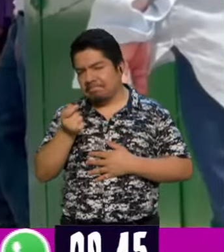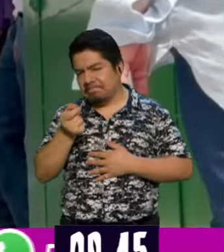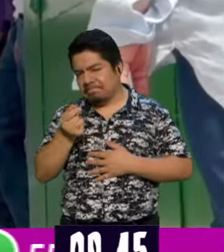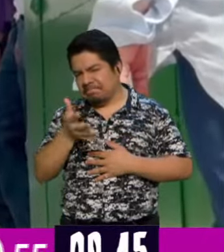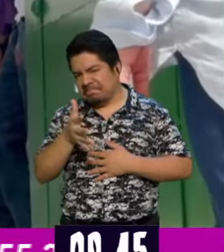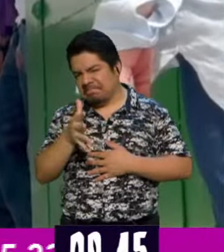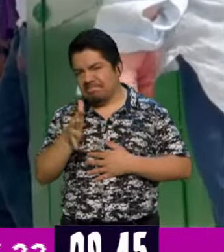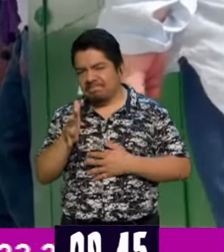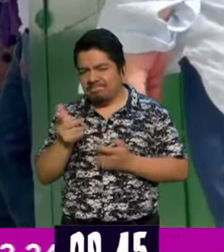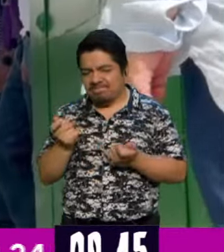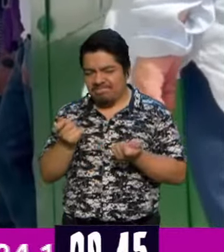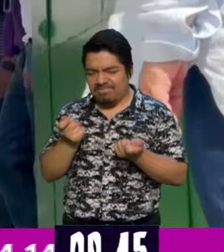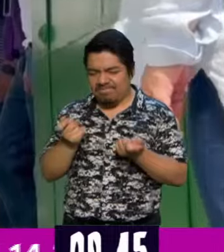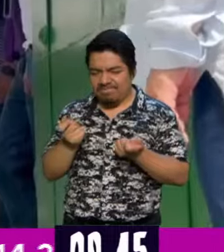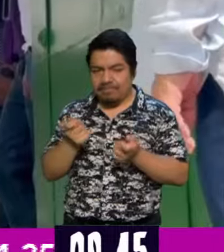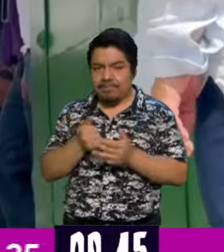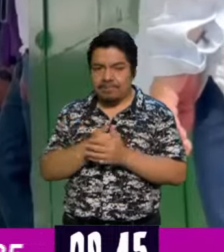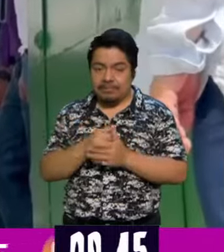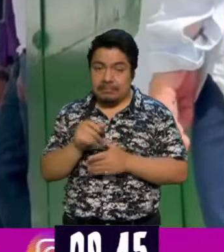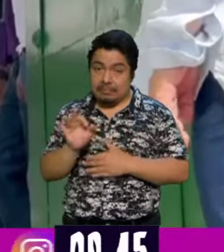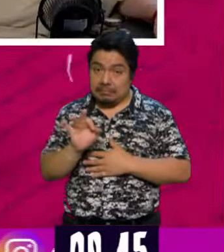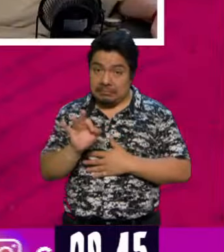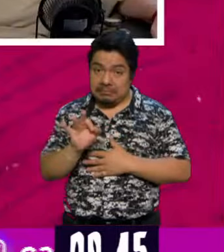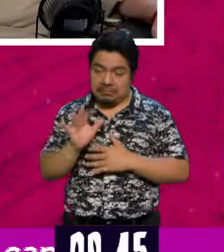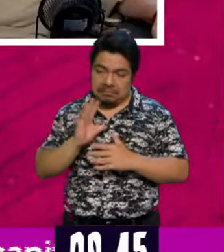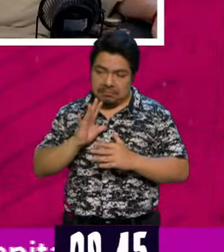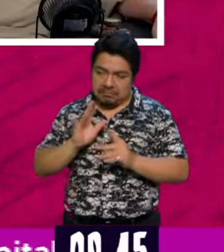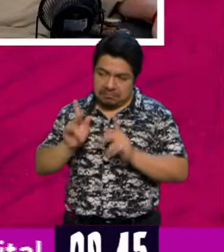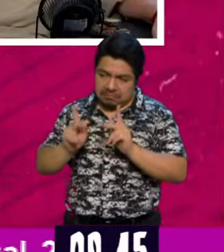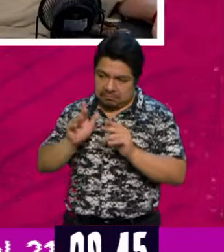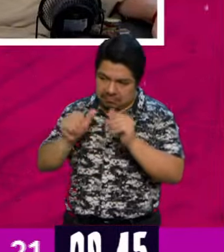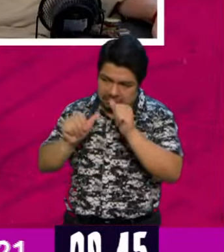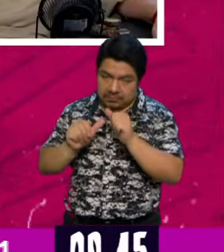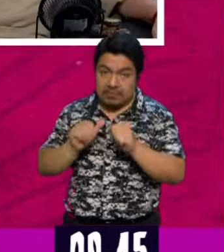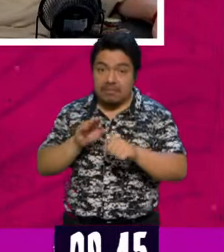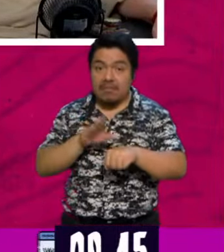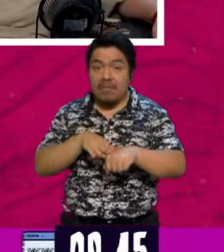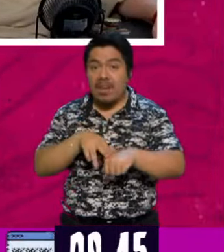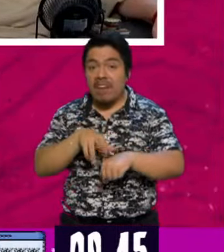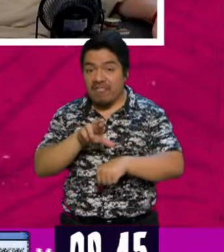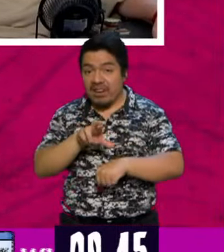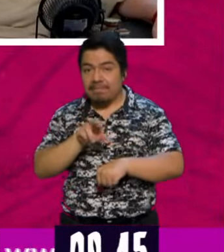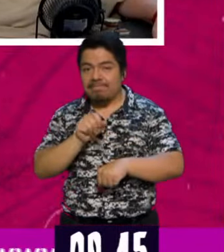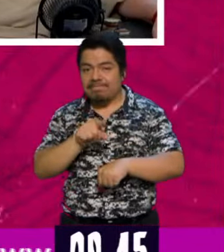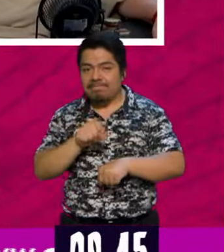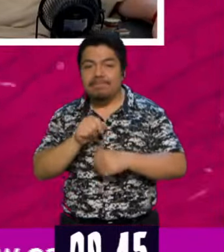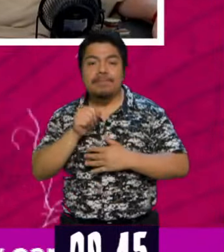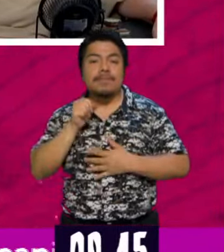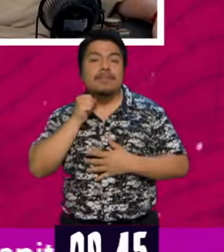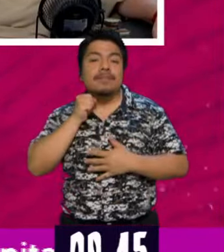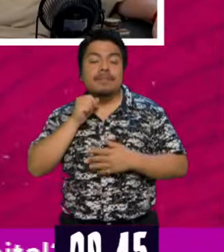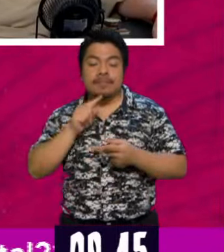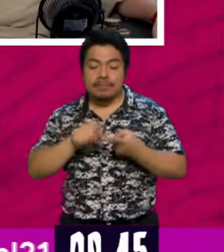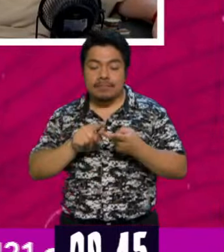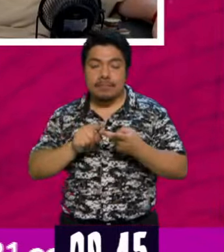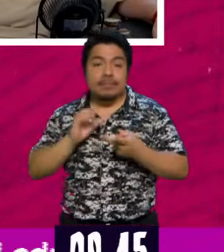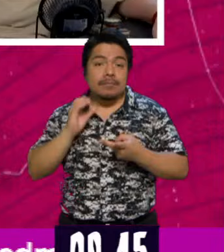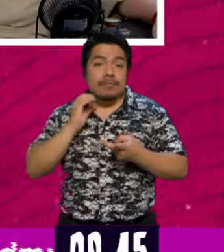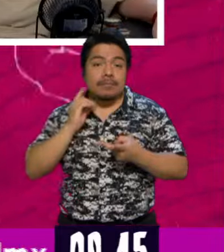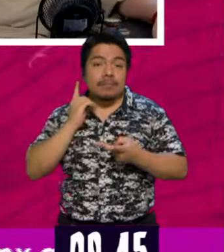una negociación que quizás se vaya a dar, la mayoría calificada también en el Senado y en la Cámara de